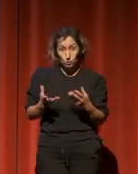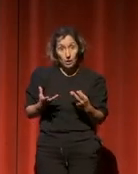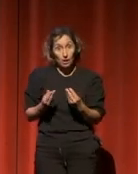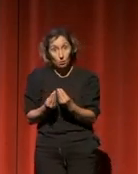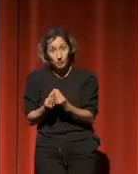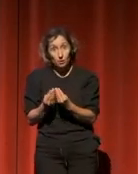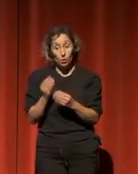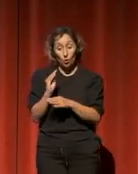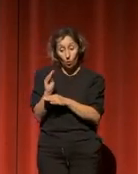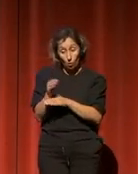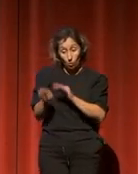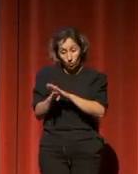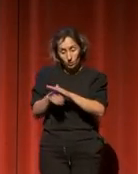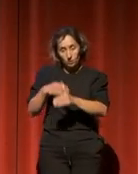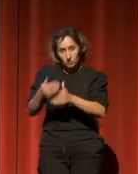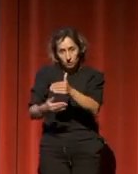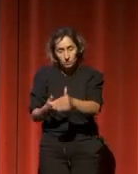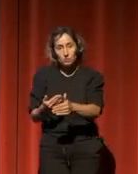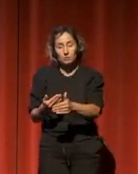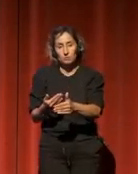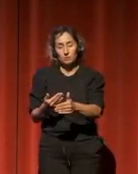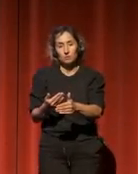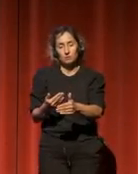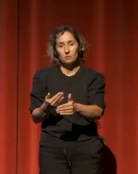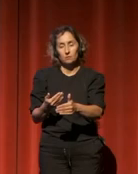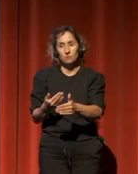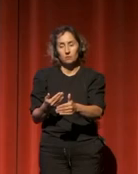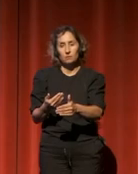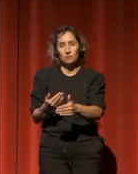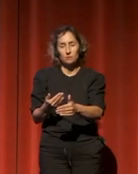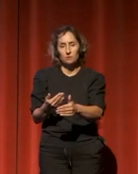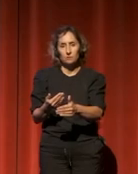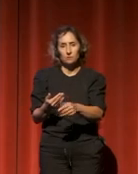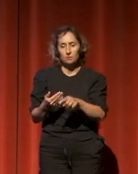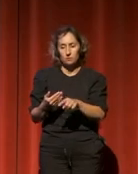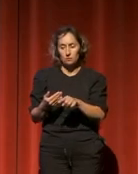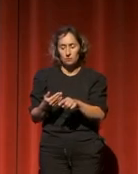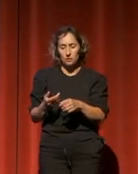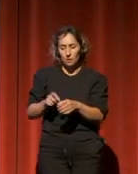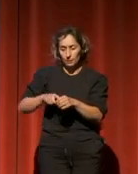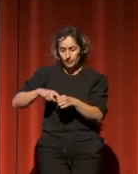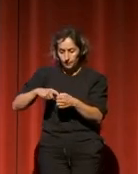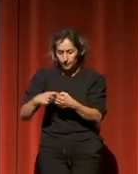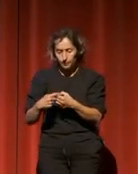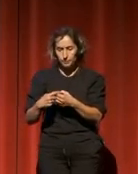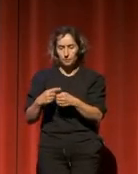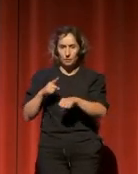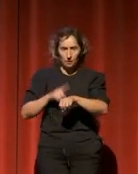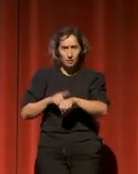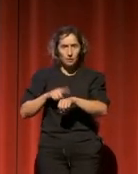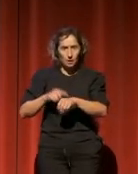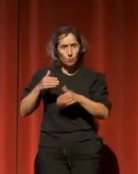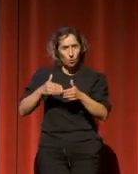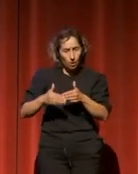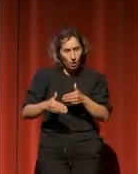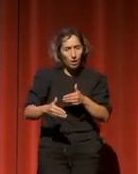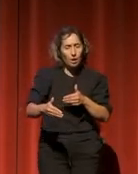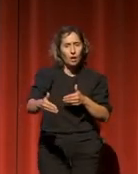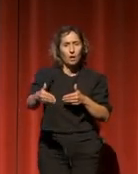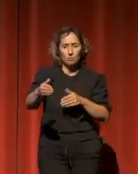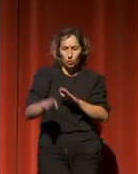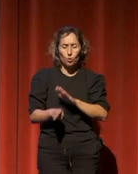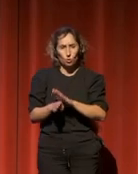No no no está exento de de del problema de sostener las prácticas de participación en el tiempo que es una cuestión